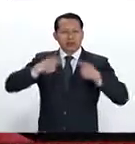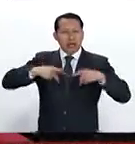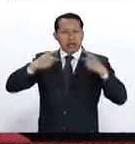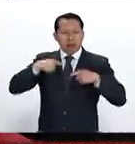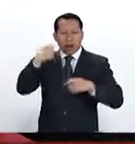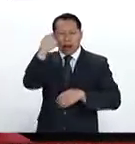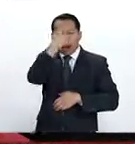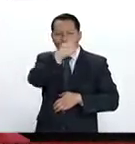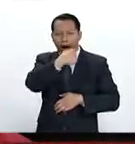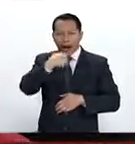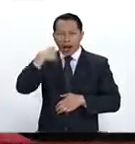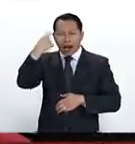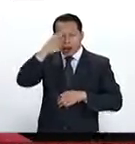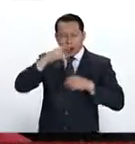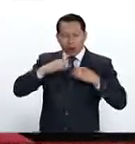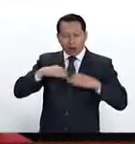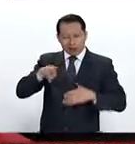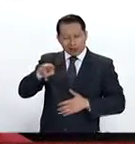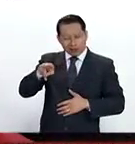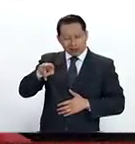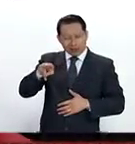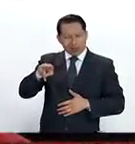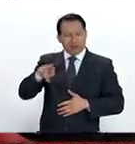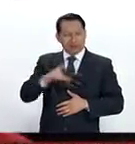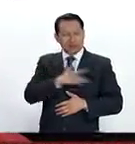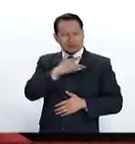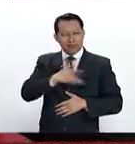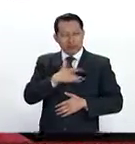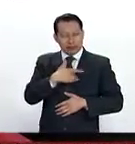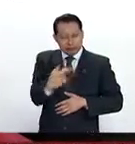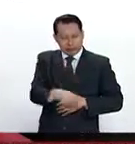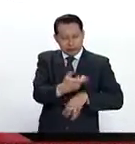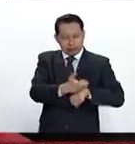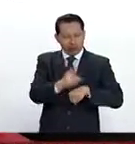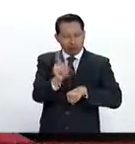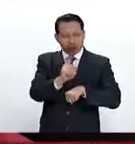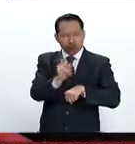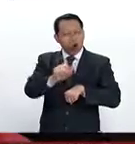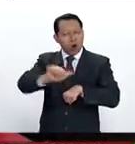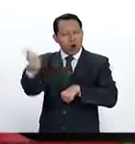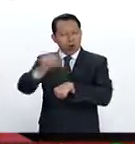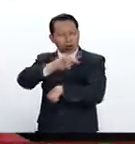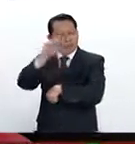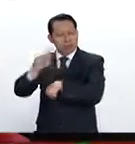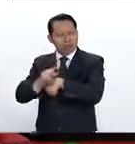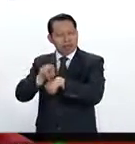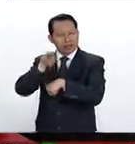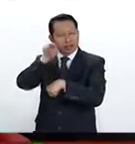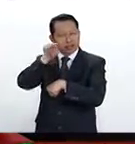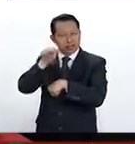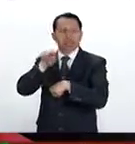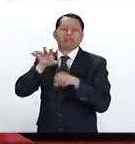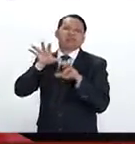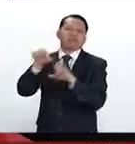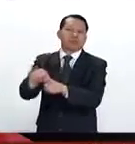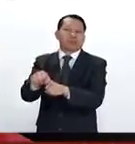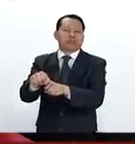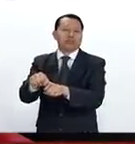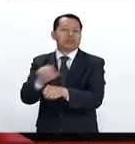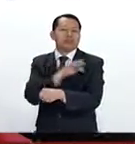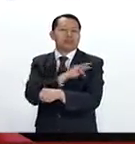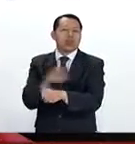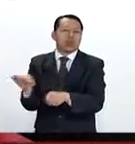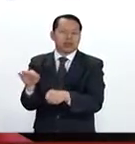rasgos relativos a sus propios prejuicios y por ello la arresten, ¿no? Y van a estar dentro de